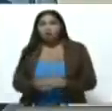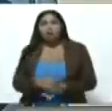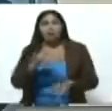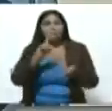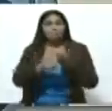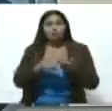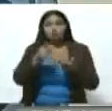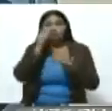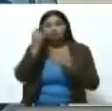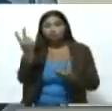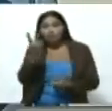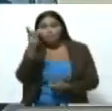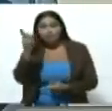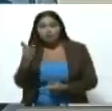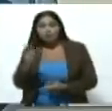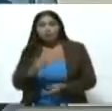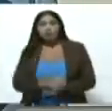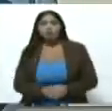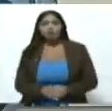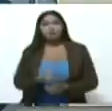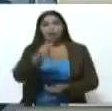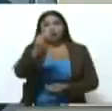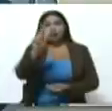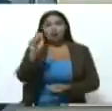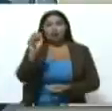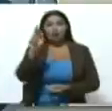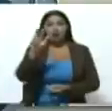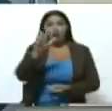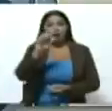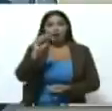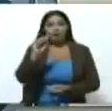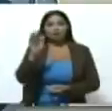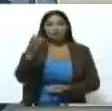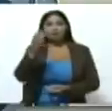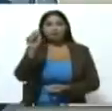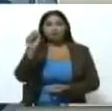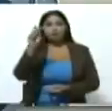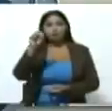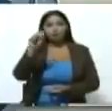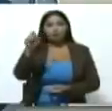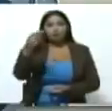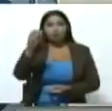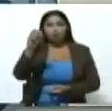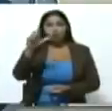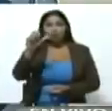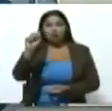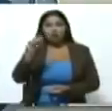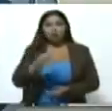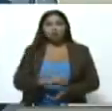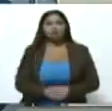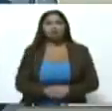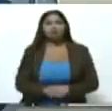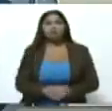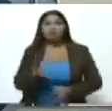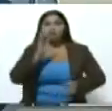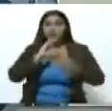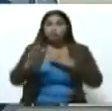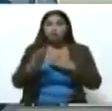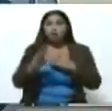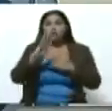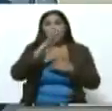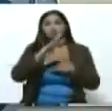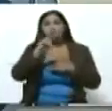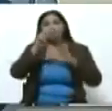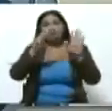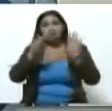por la señora Carla Angola, previsto y sancionado en el artículo 462 del Código